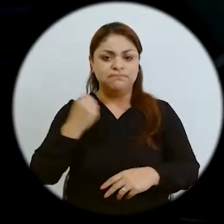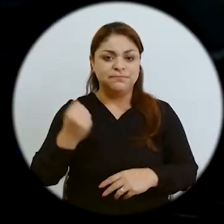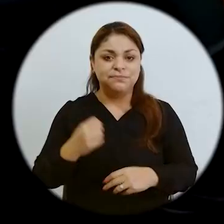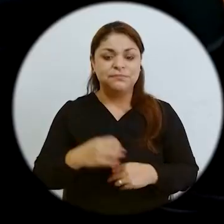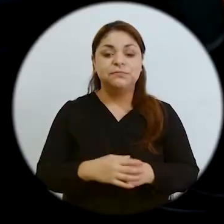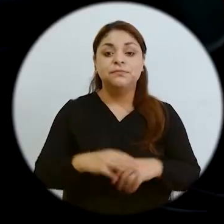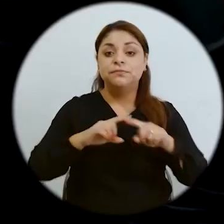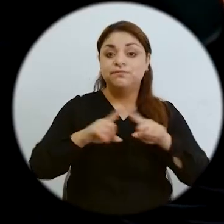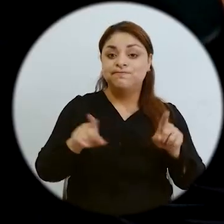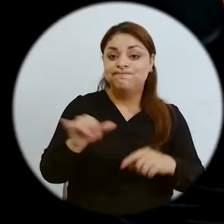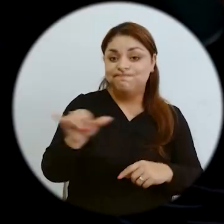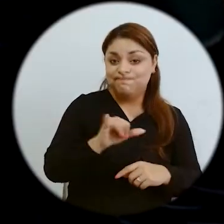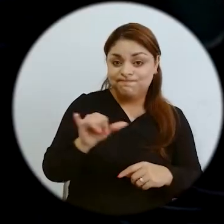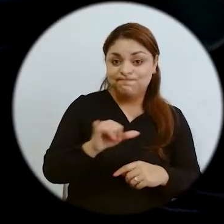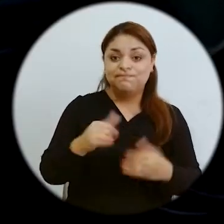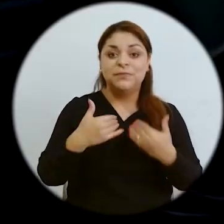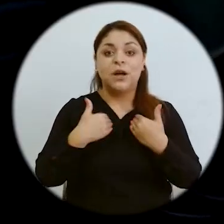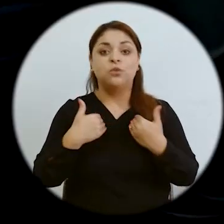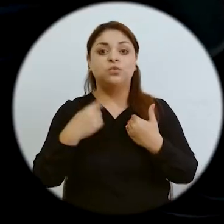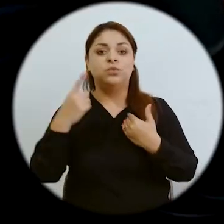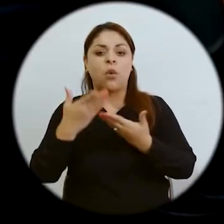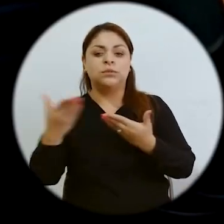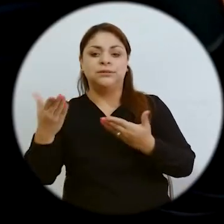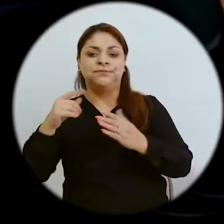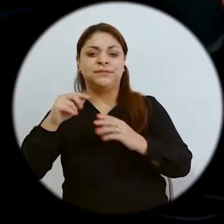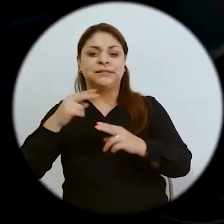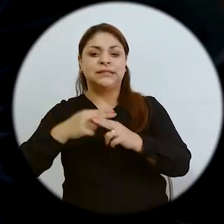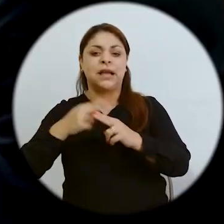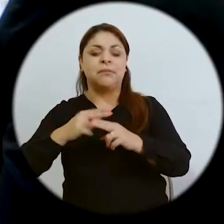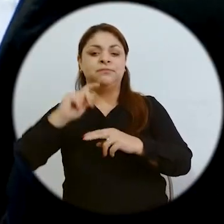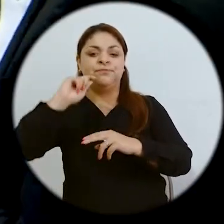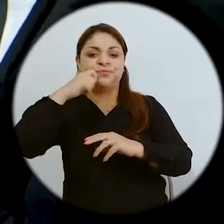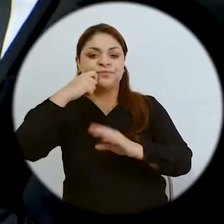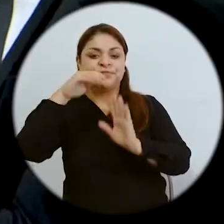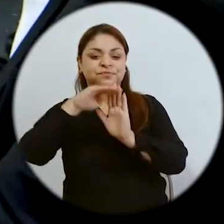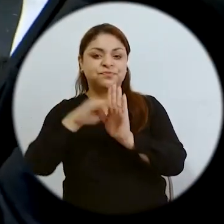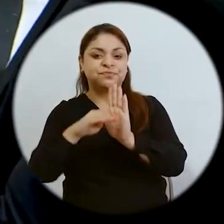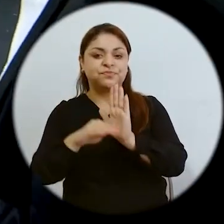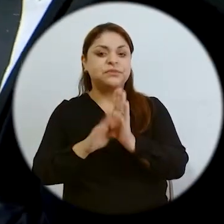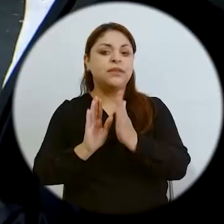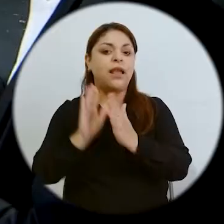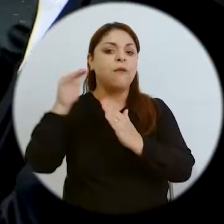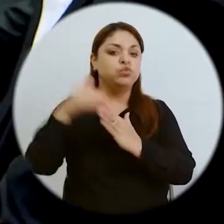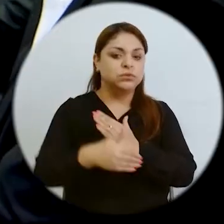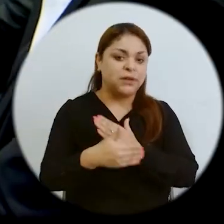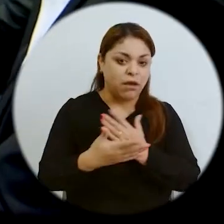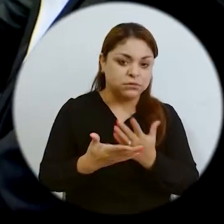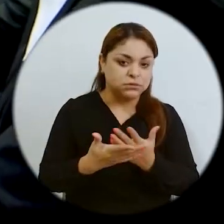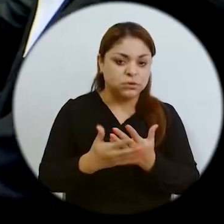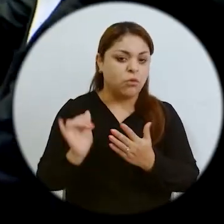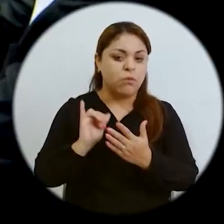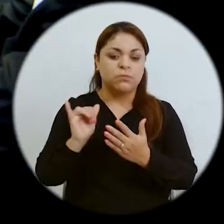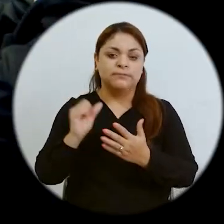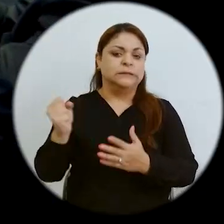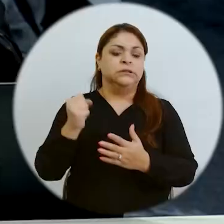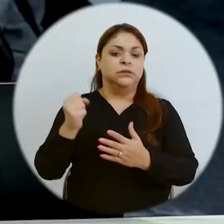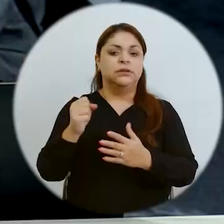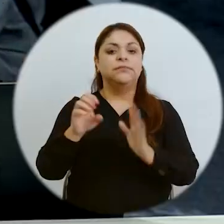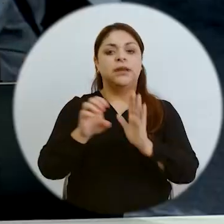¿verdad? Y no es por riesgo, sino que es por un oligopolio tácito que se ha